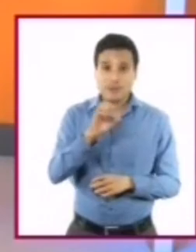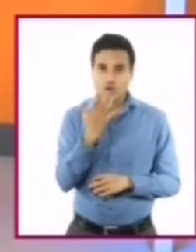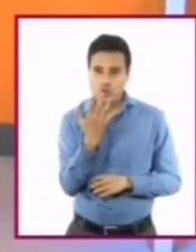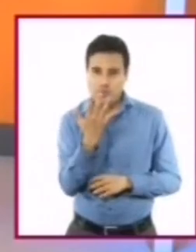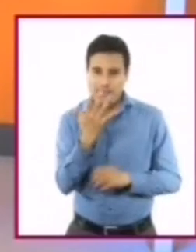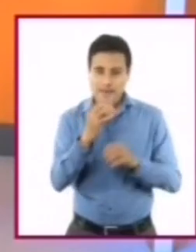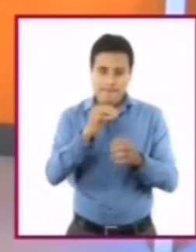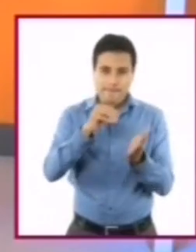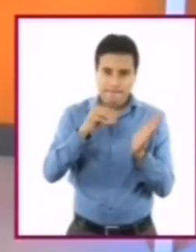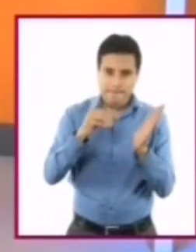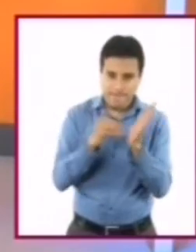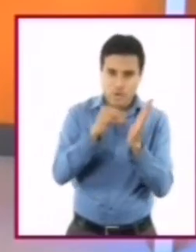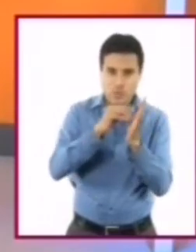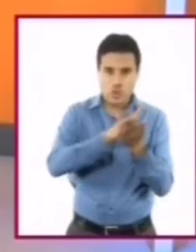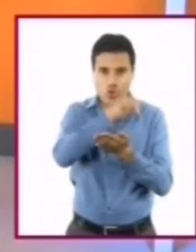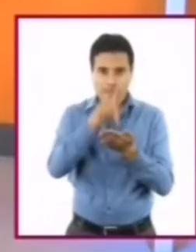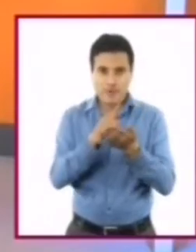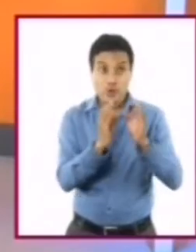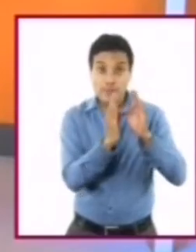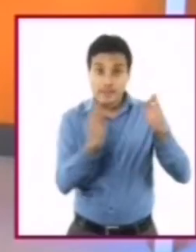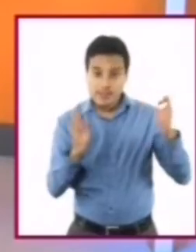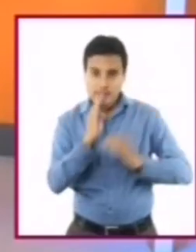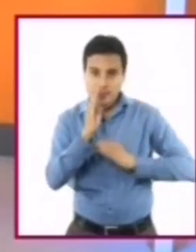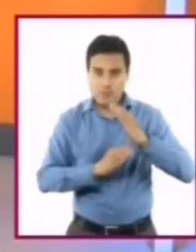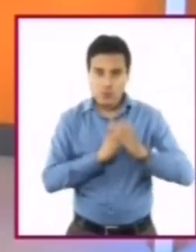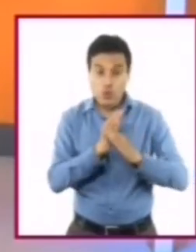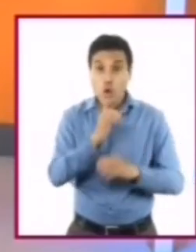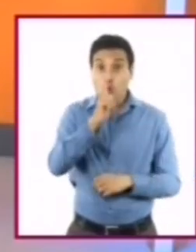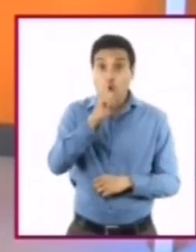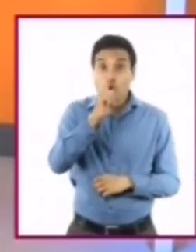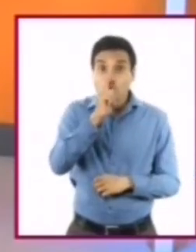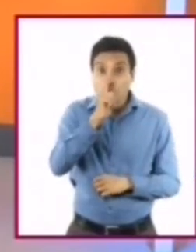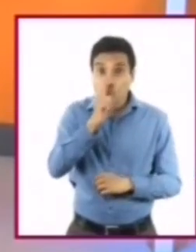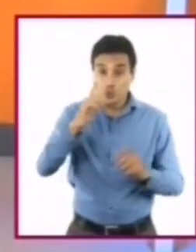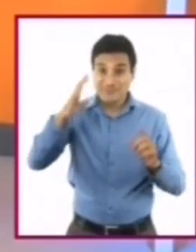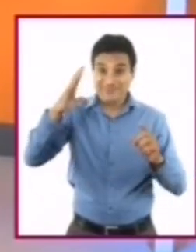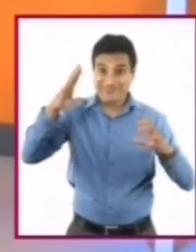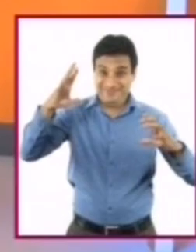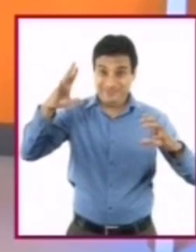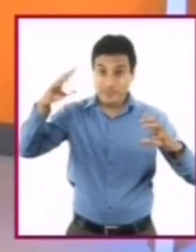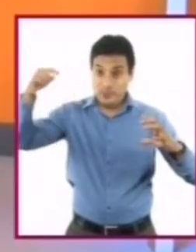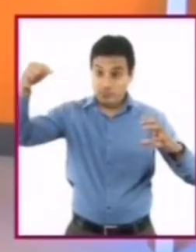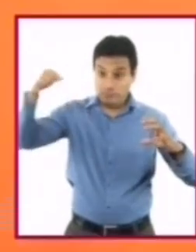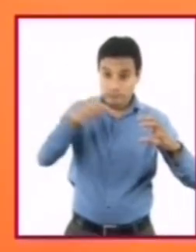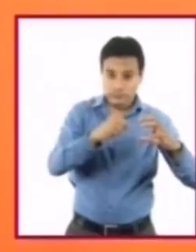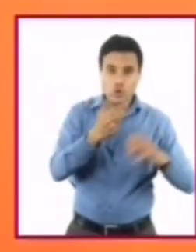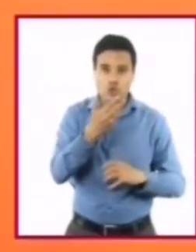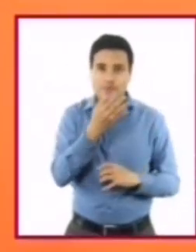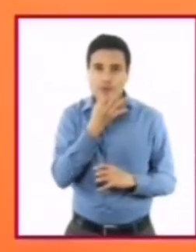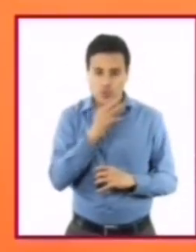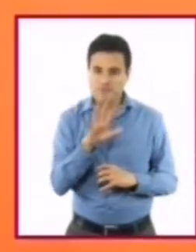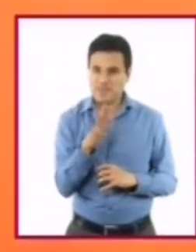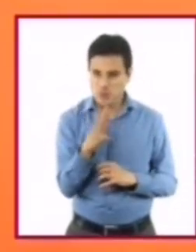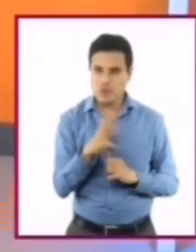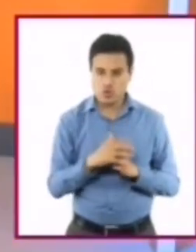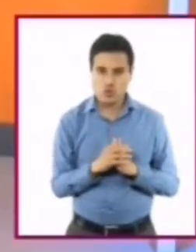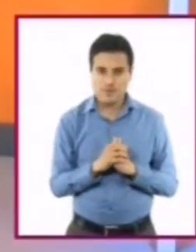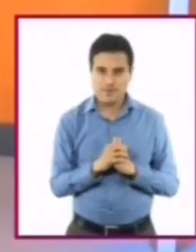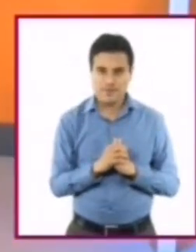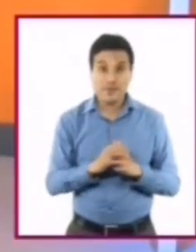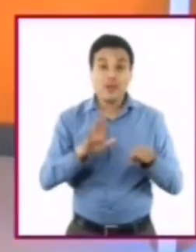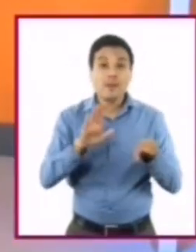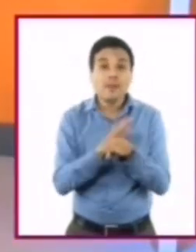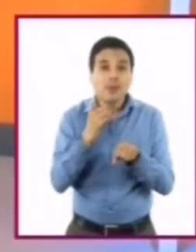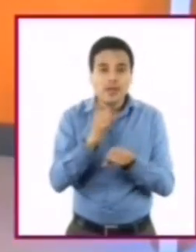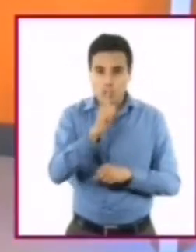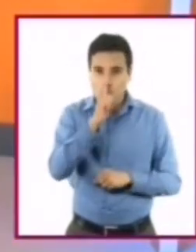de kilómetros de la Tierra. La luz del Sol tarda 8 minutos en llegar a nosotros, aproximadamente, ya que la